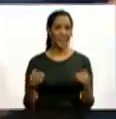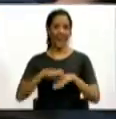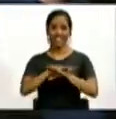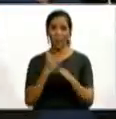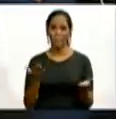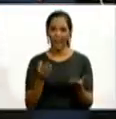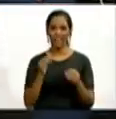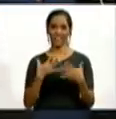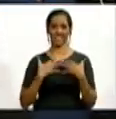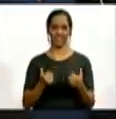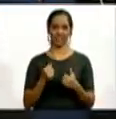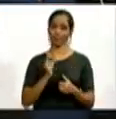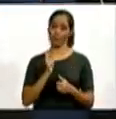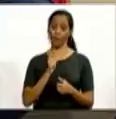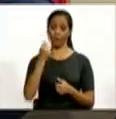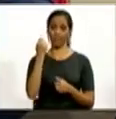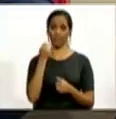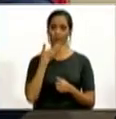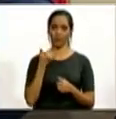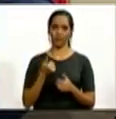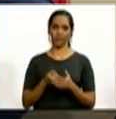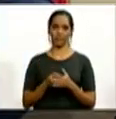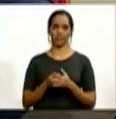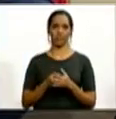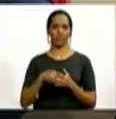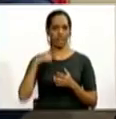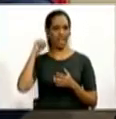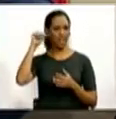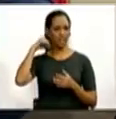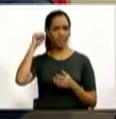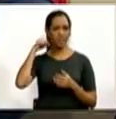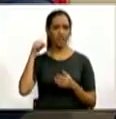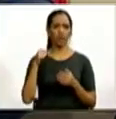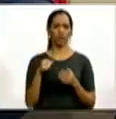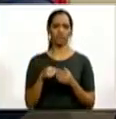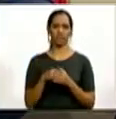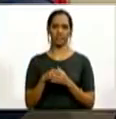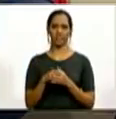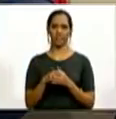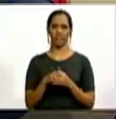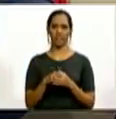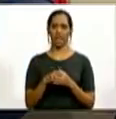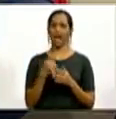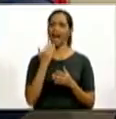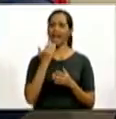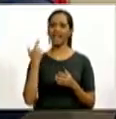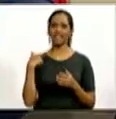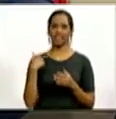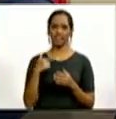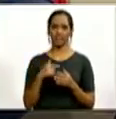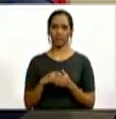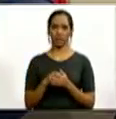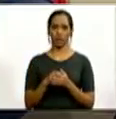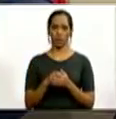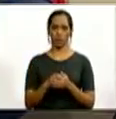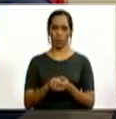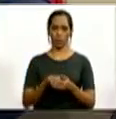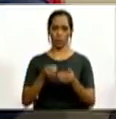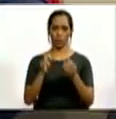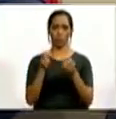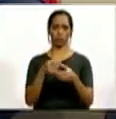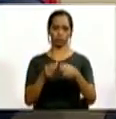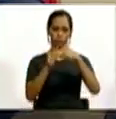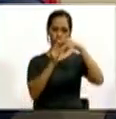Hay que rescatar a William Dávila. Yo vi el video de la chama, creo que es de BTV, que alguien tenía un teaser, el único que tenía ahí. No,